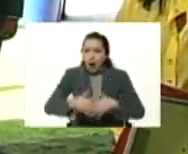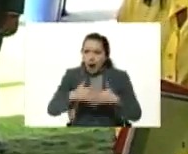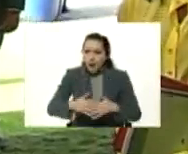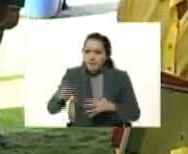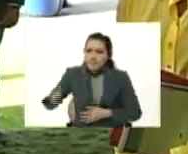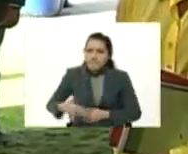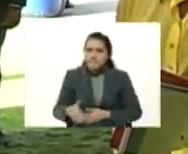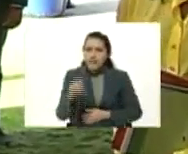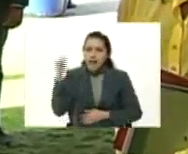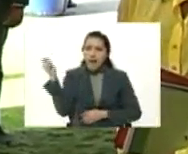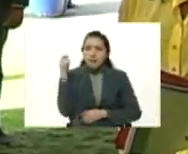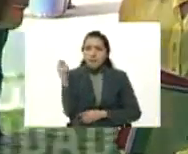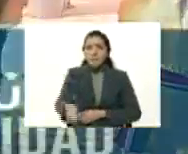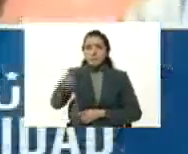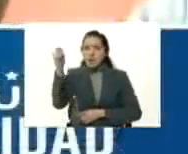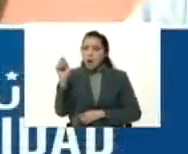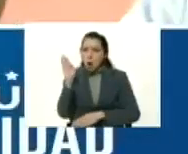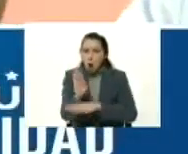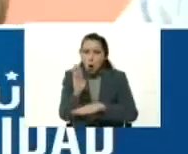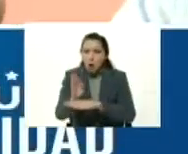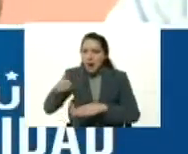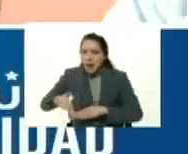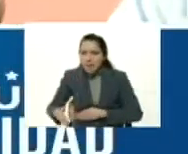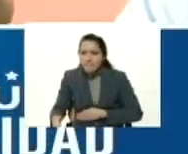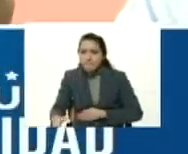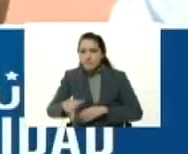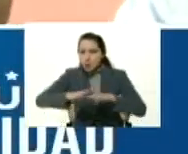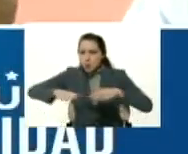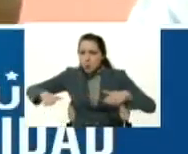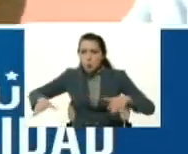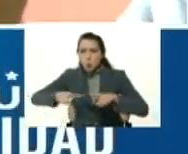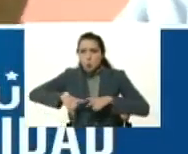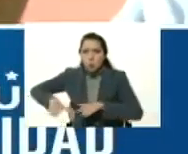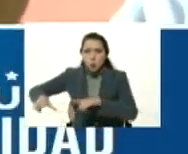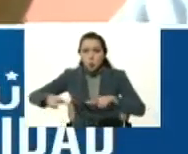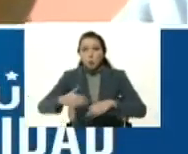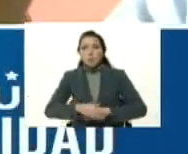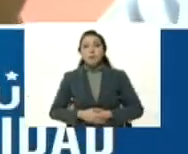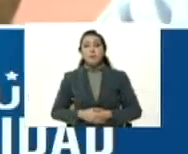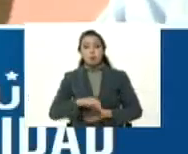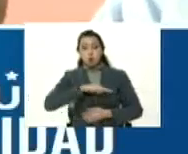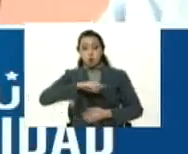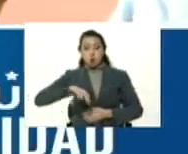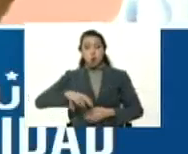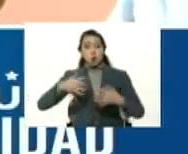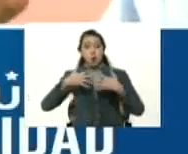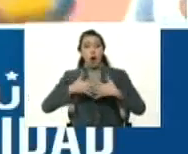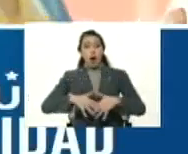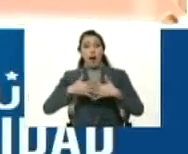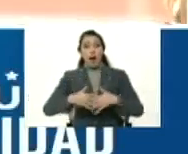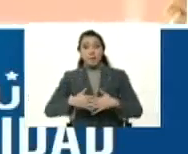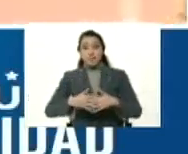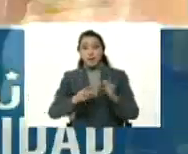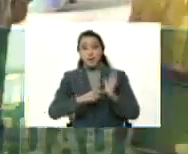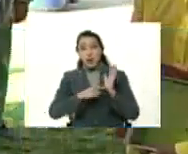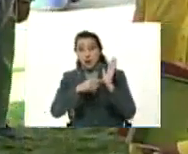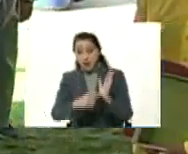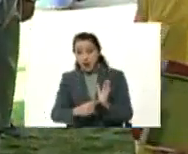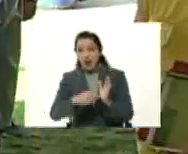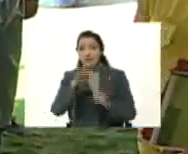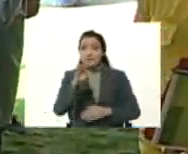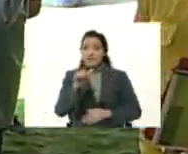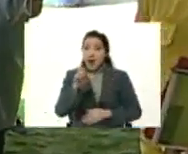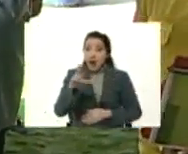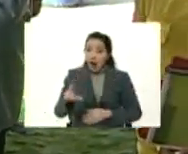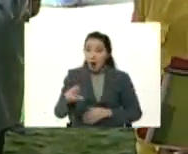y acuicultura. ¡Come pescado! Así es, mire, nosotros tenemos esta empresa, es la marca Faro, pero la empresa se llama Perla